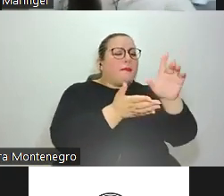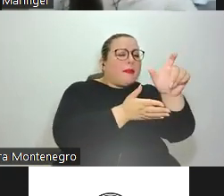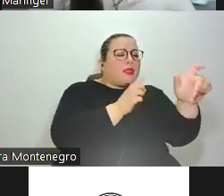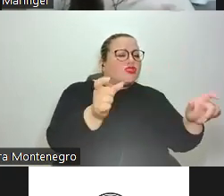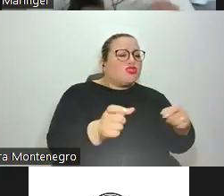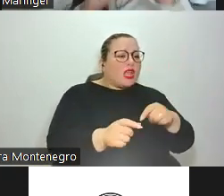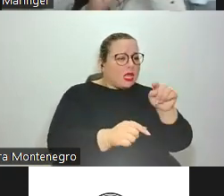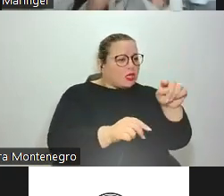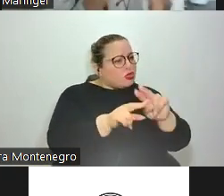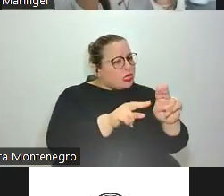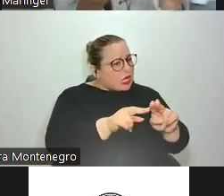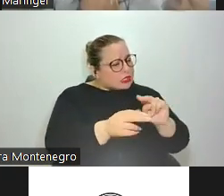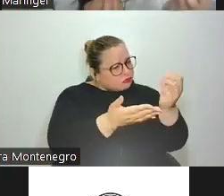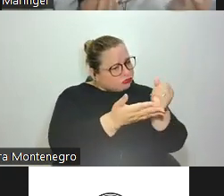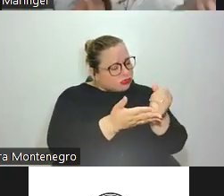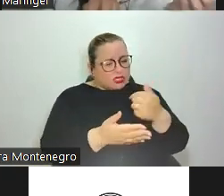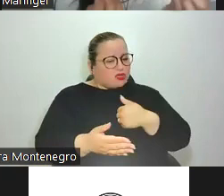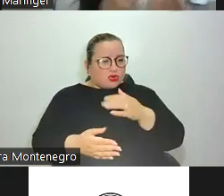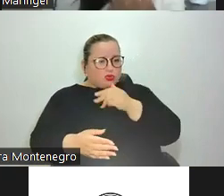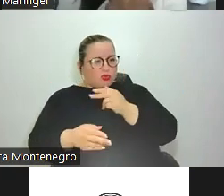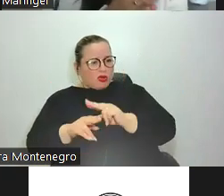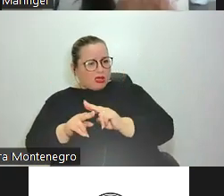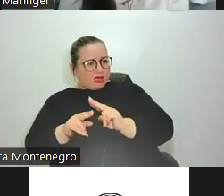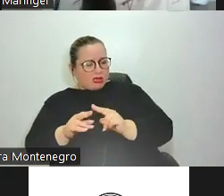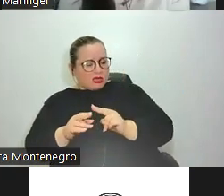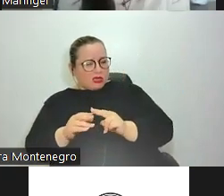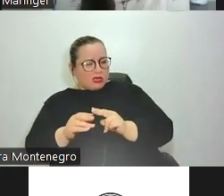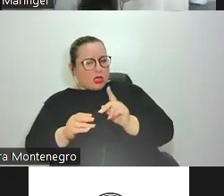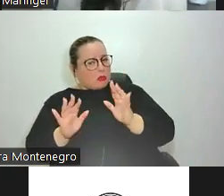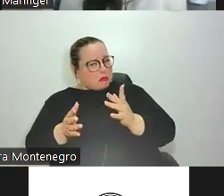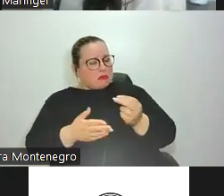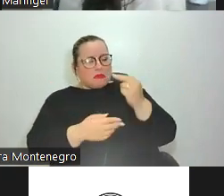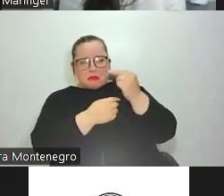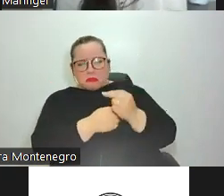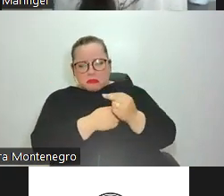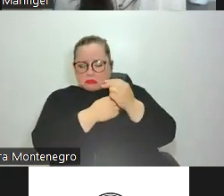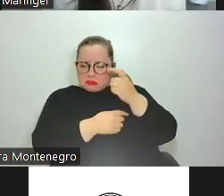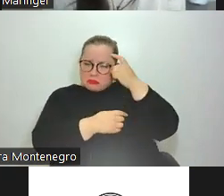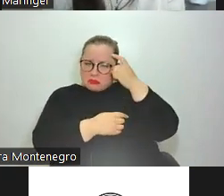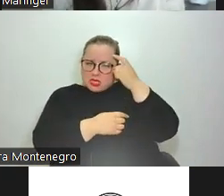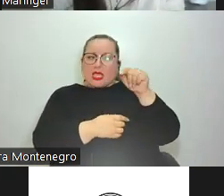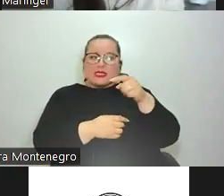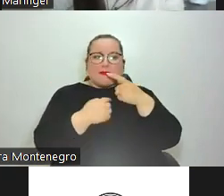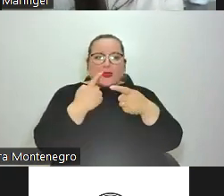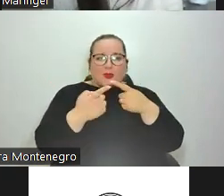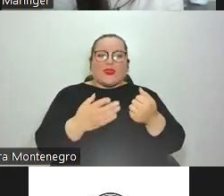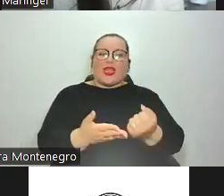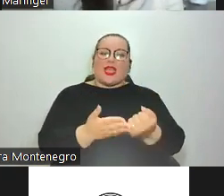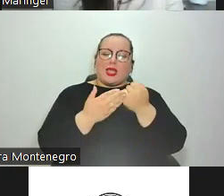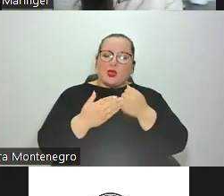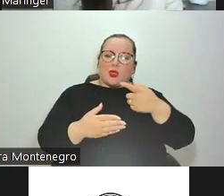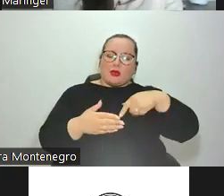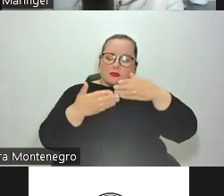estoy haciendo? Son esas las preguntas que a veces nos abren realmente, nos pueden abrir y cambiar